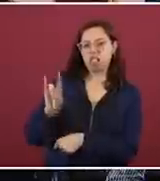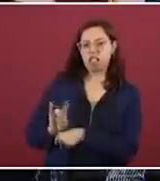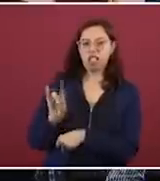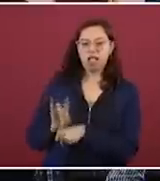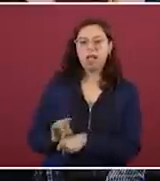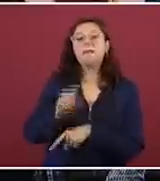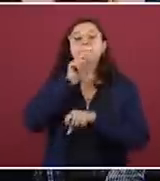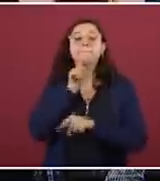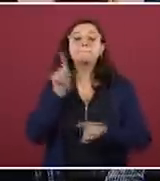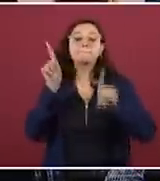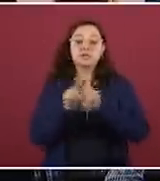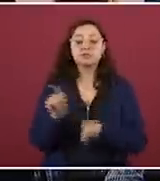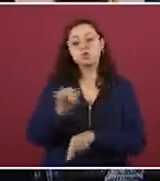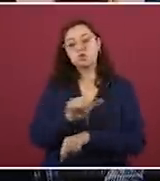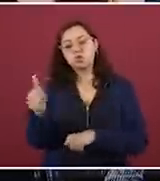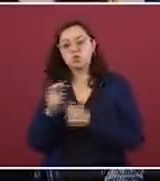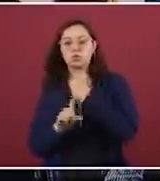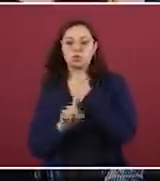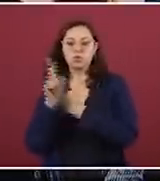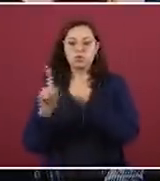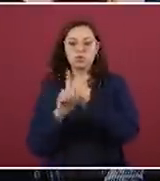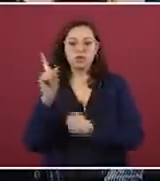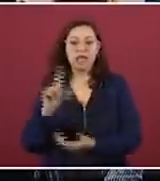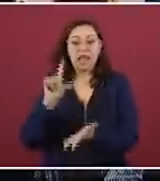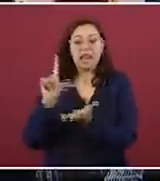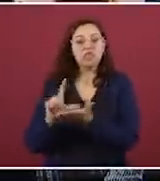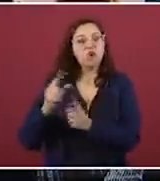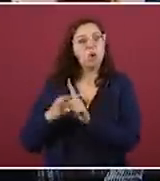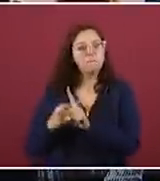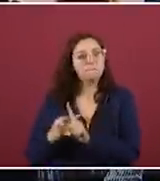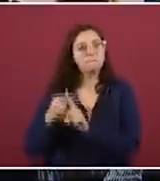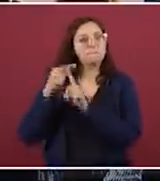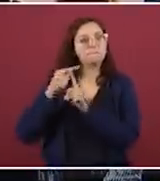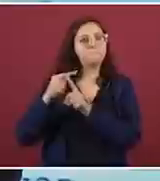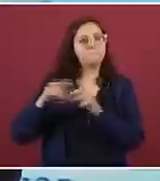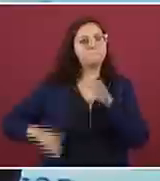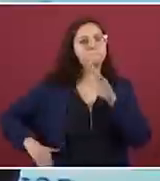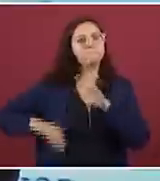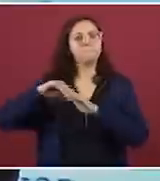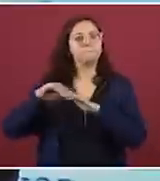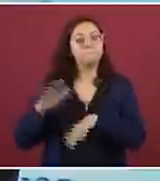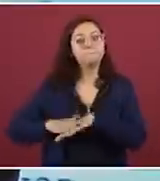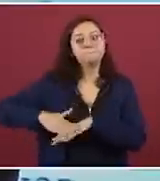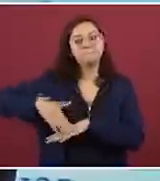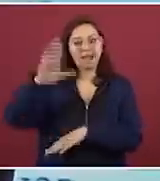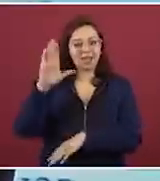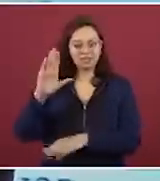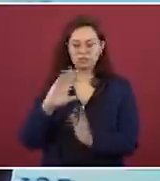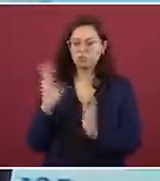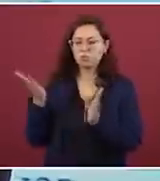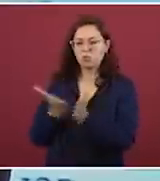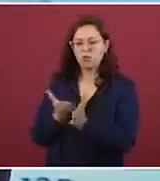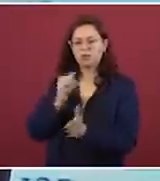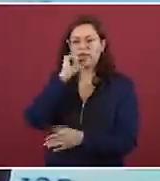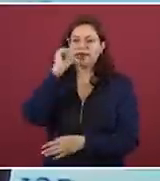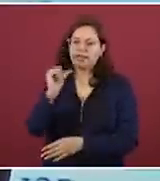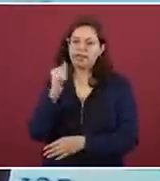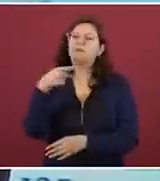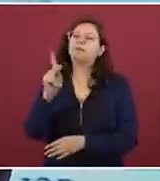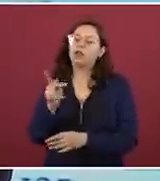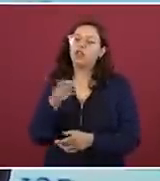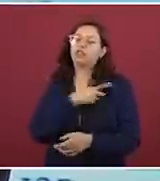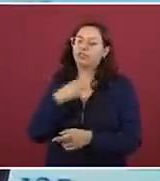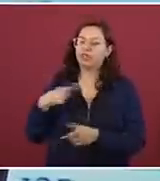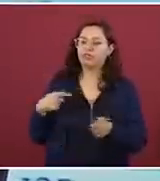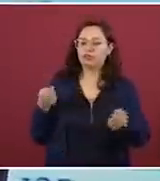tuvieron problemas hay algunas que dan un poquito de más, no se les multa, pero hay que calibrar la bomba, y